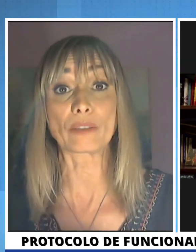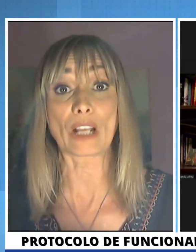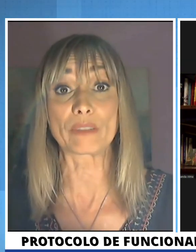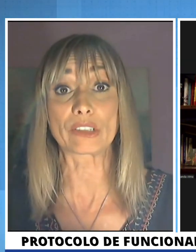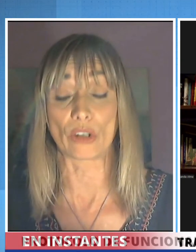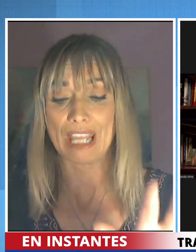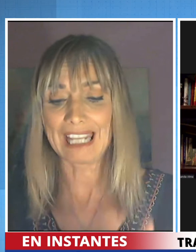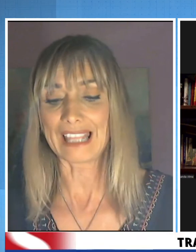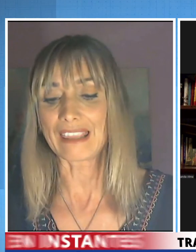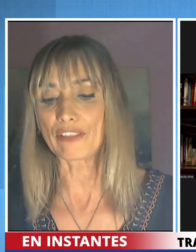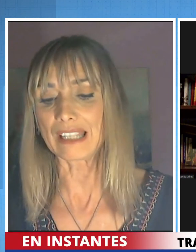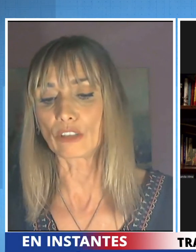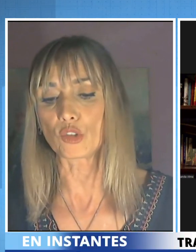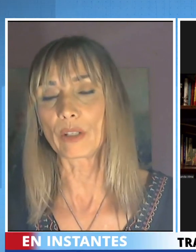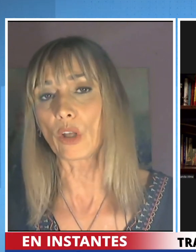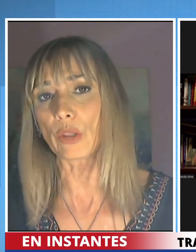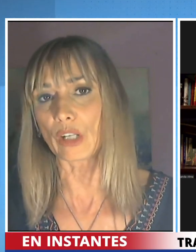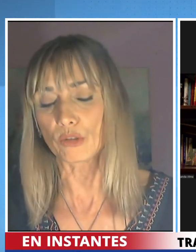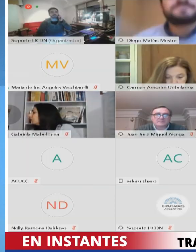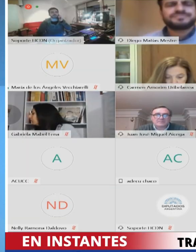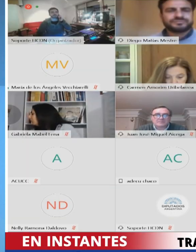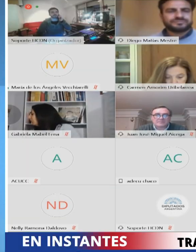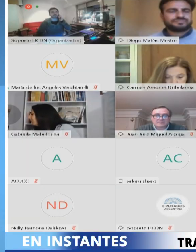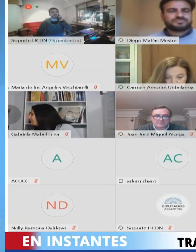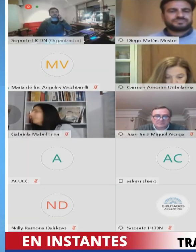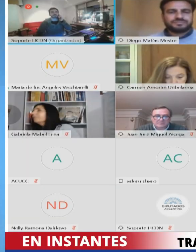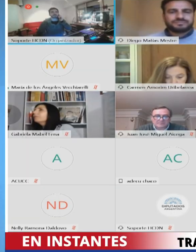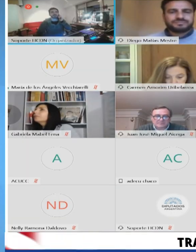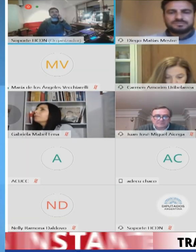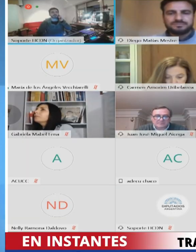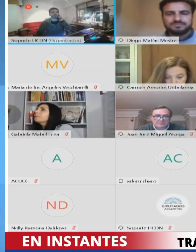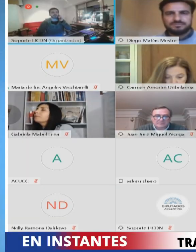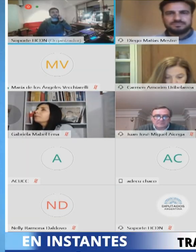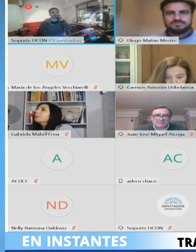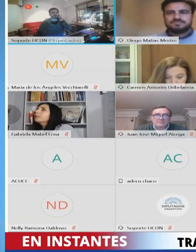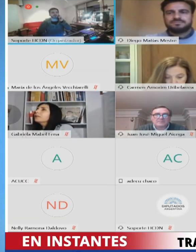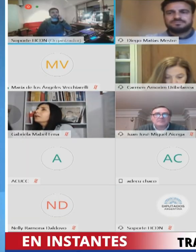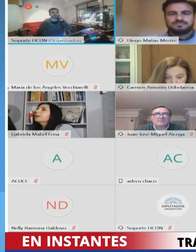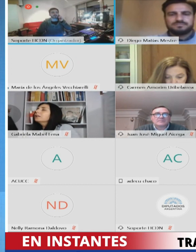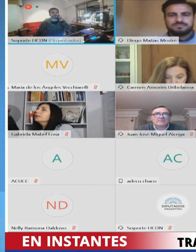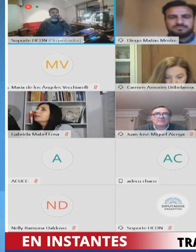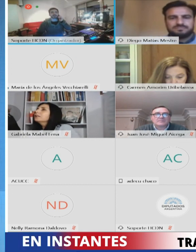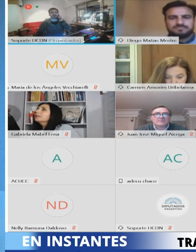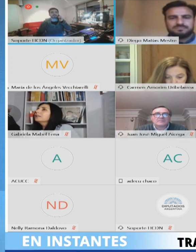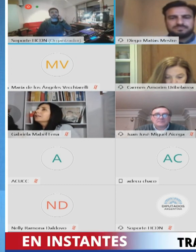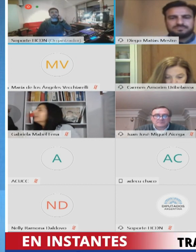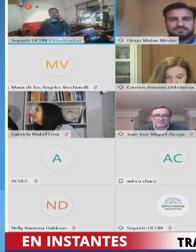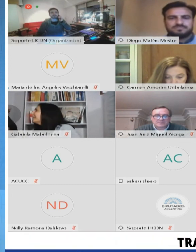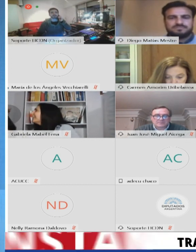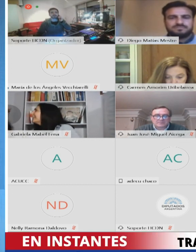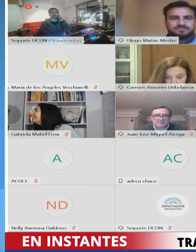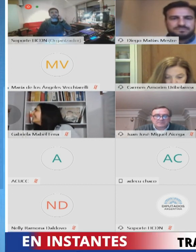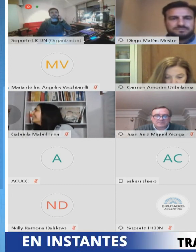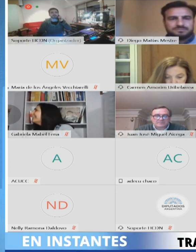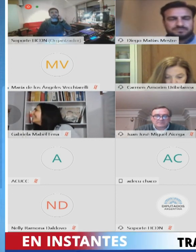viene una comisión, es la de defensa del consumidor, del usuario y la competencia, contará con la participación de distintas asociaciones de defensa del consumidor que